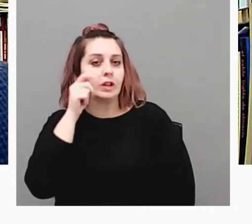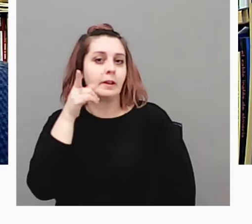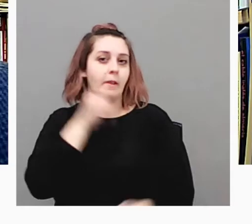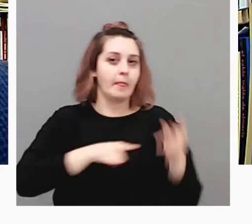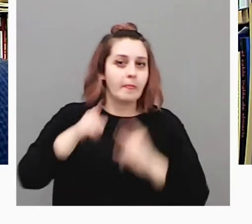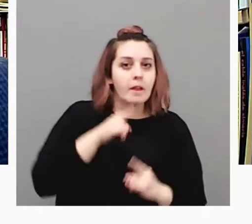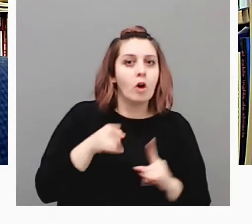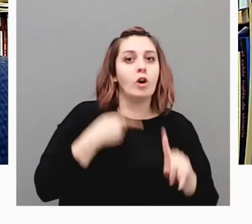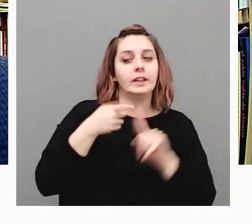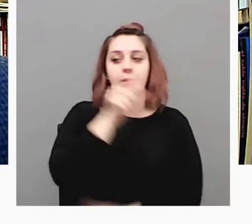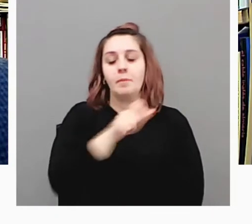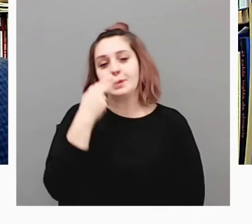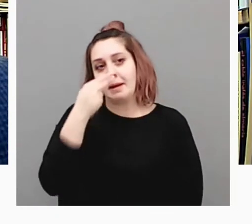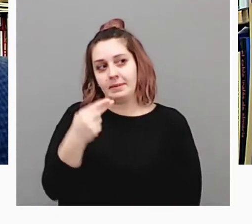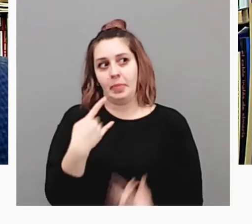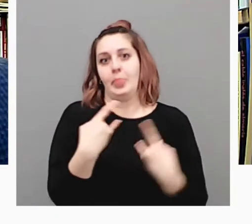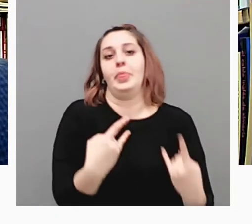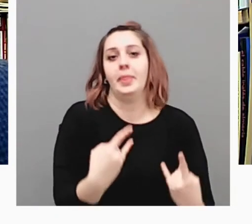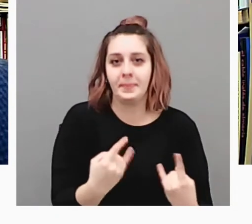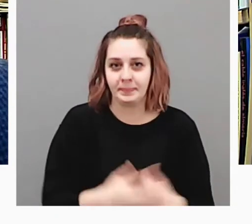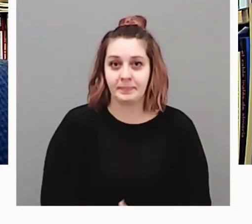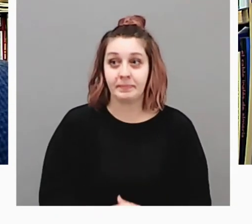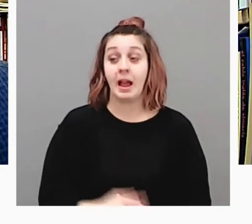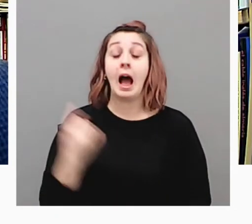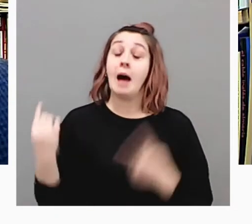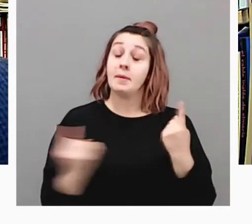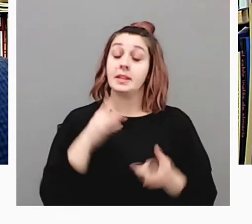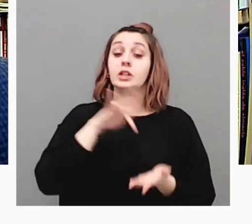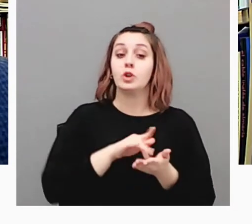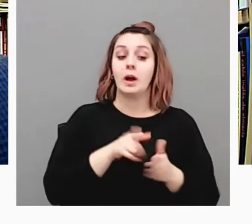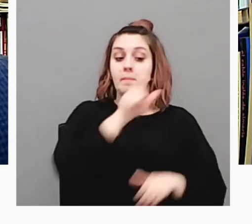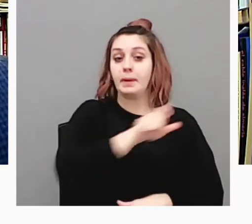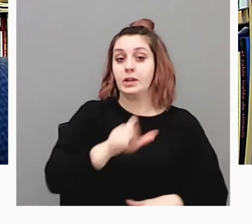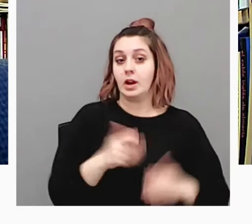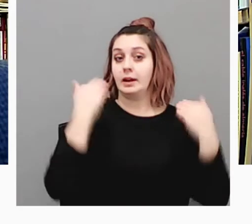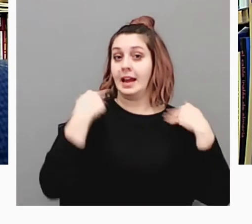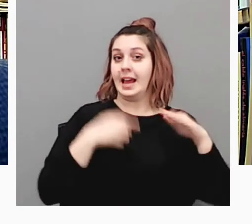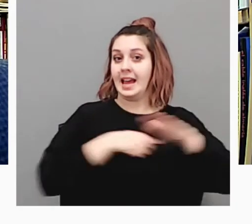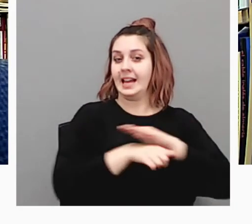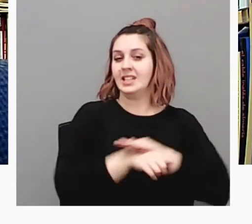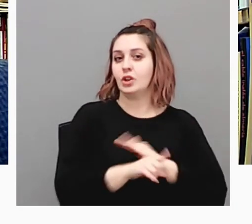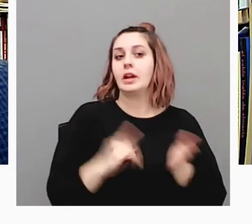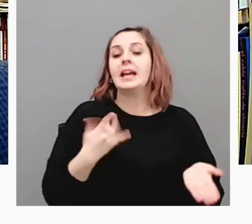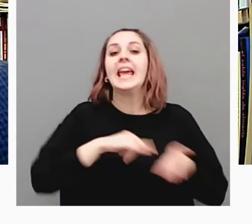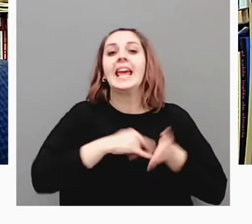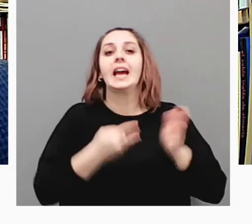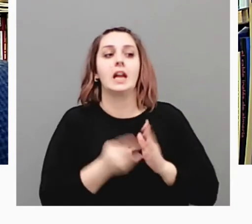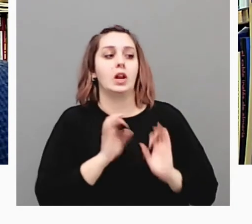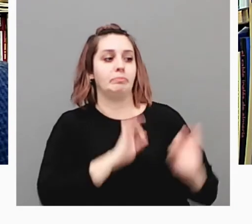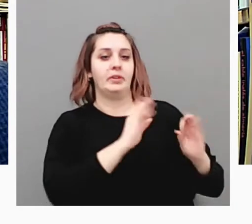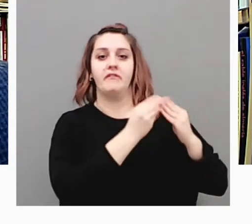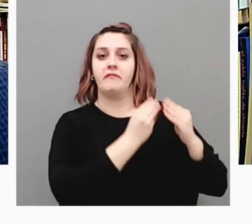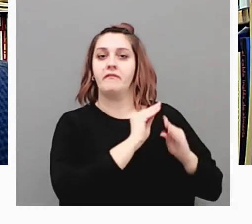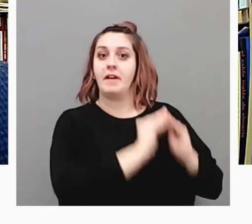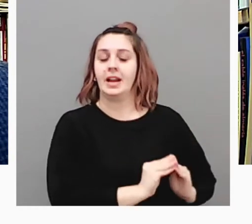los visitantes. Y a menudo ocurre que los gestores de esa fábrica pues son ingenieros, expertos en fabricación, pero